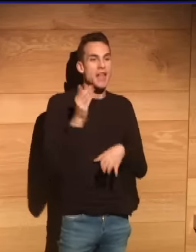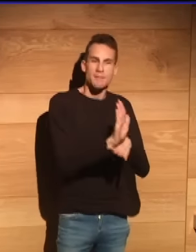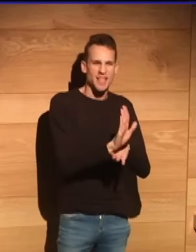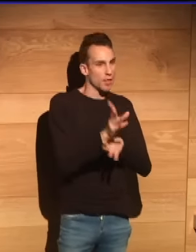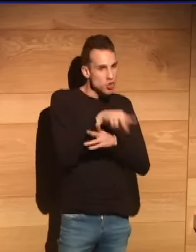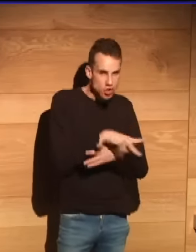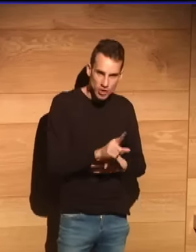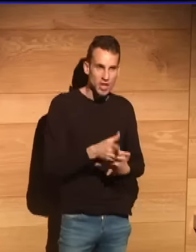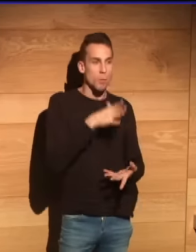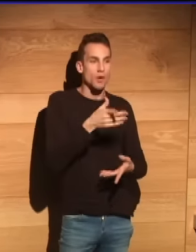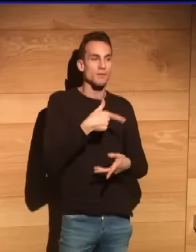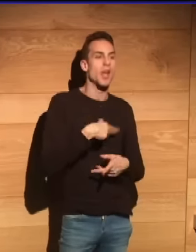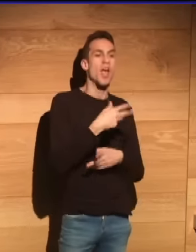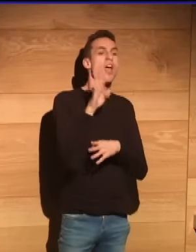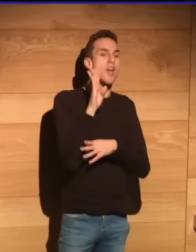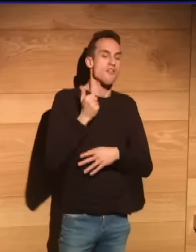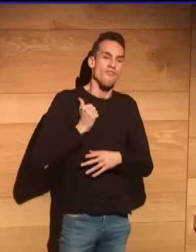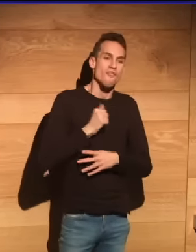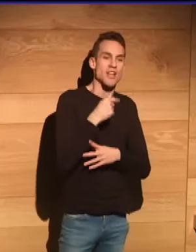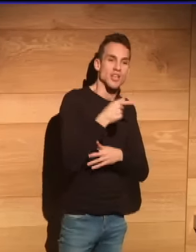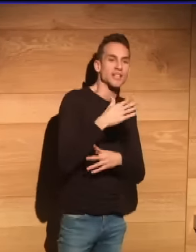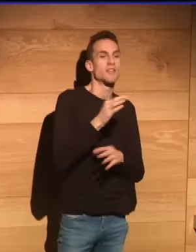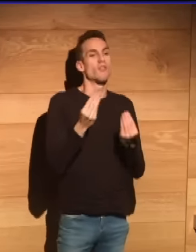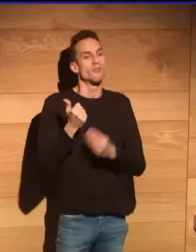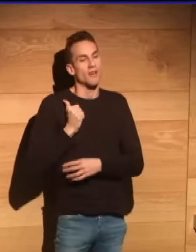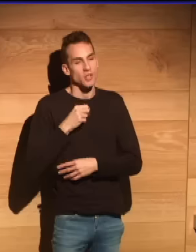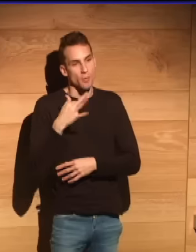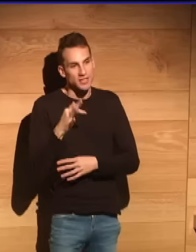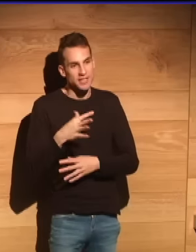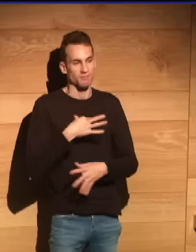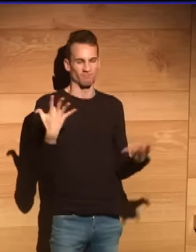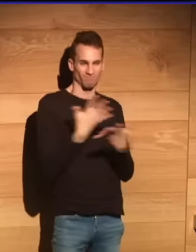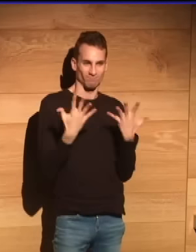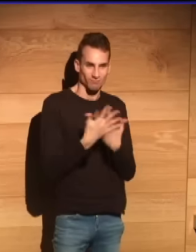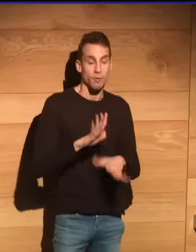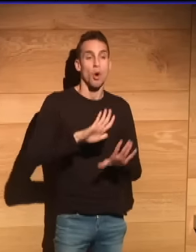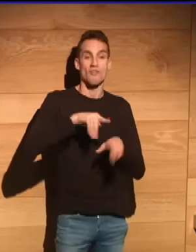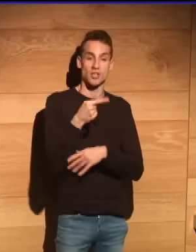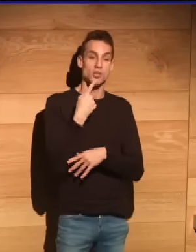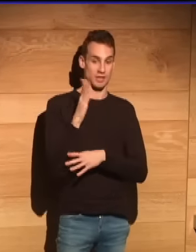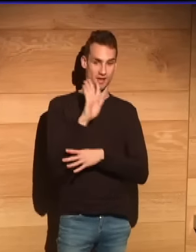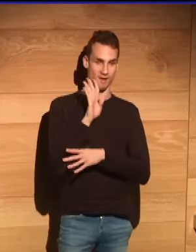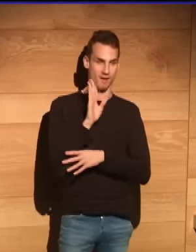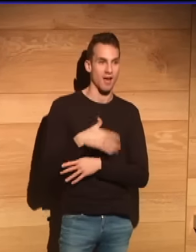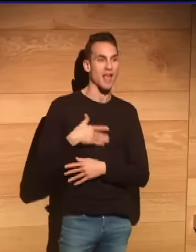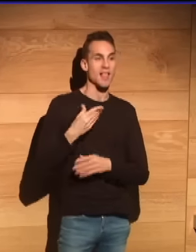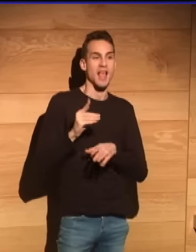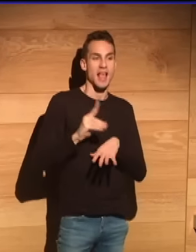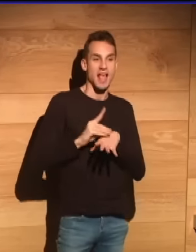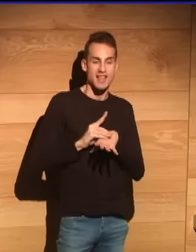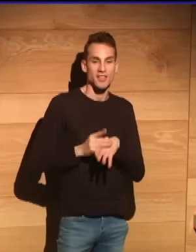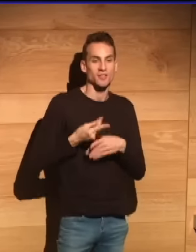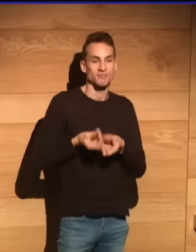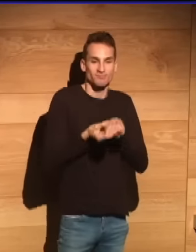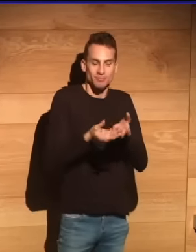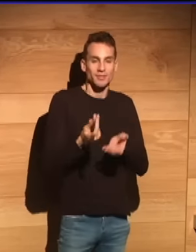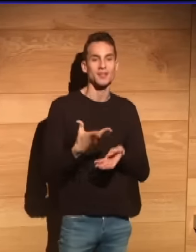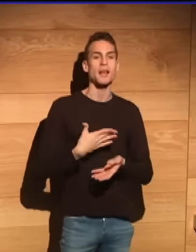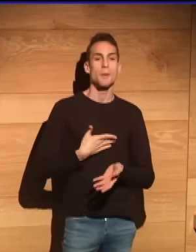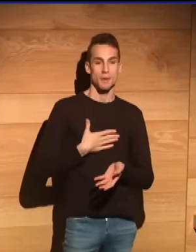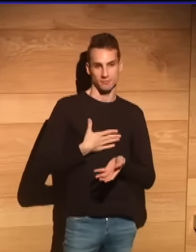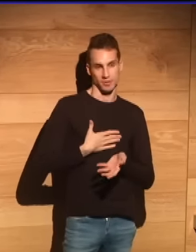falsos negativos, pero también, como tú has dicho, al final el dato también te lo aguanta todo y lo más importante es hacer las preguntas correctas. Si solo